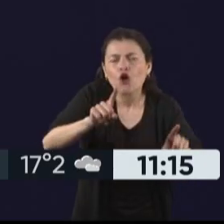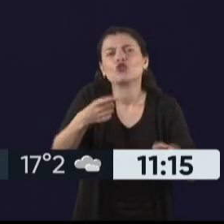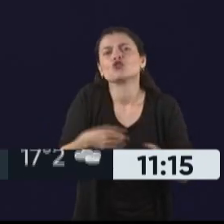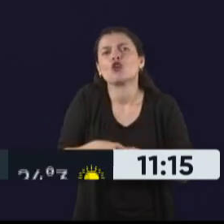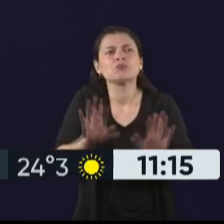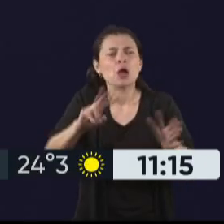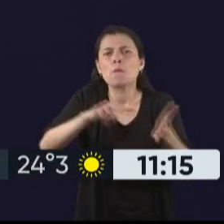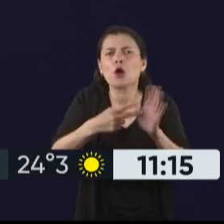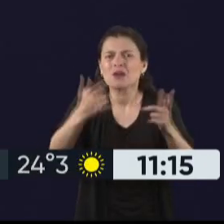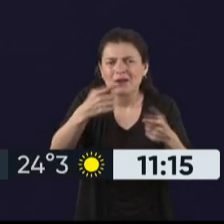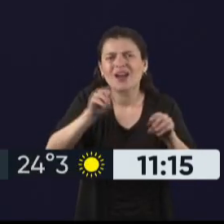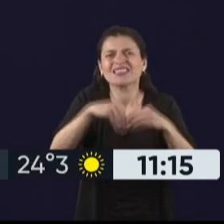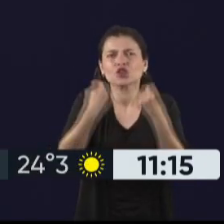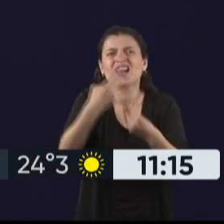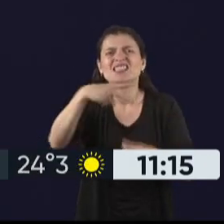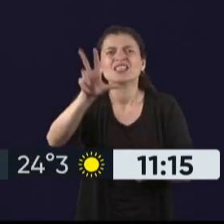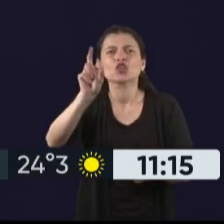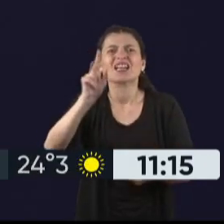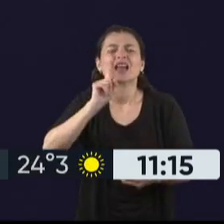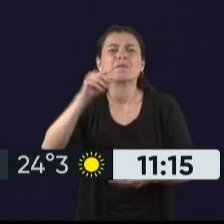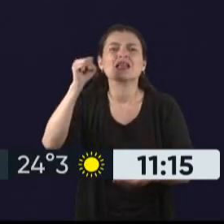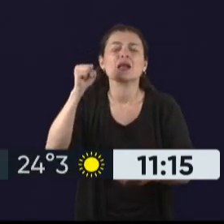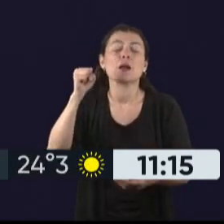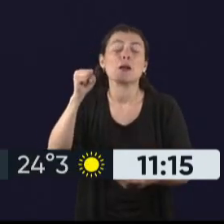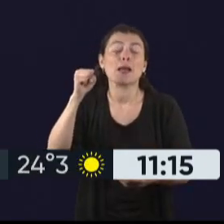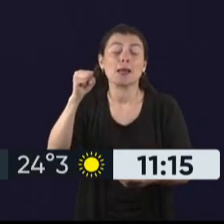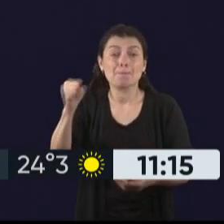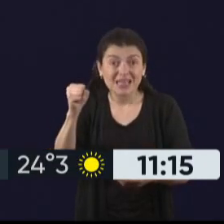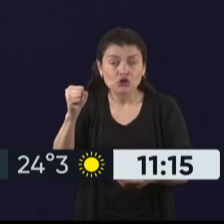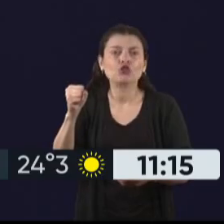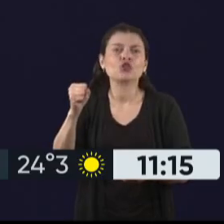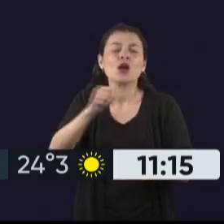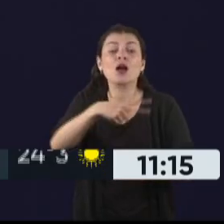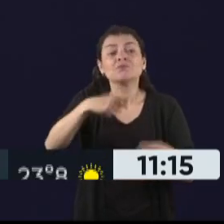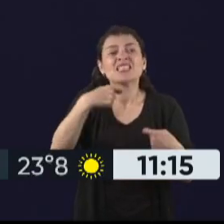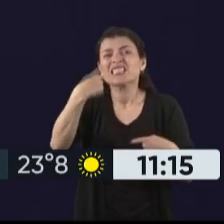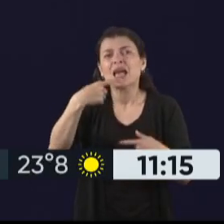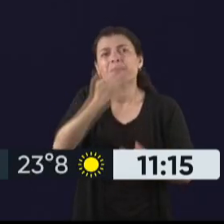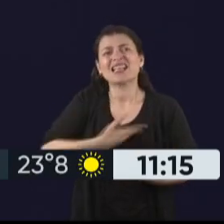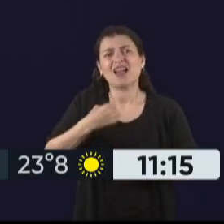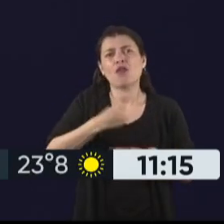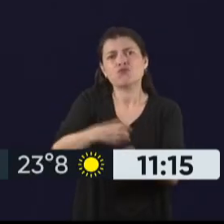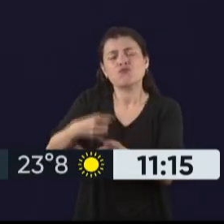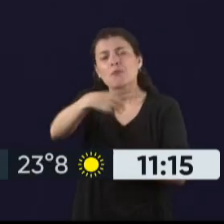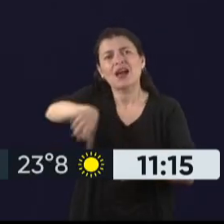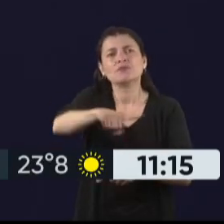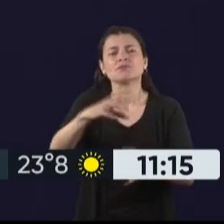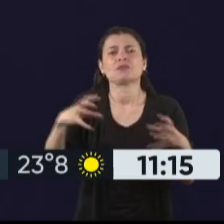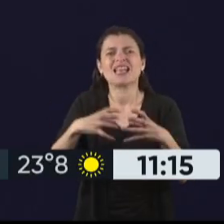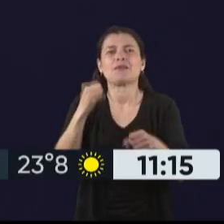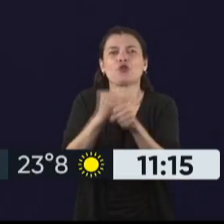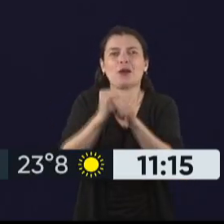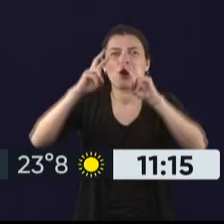aportes mensuales de 130.000 pesos en promedio que recibían para desarrollar los proyectos de investigación científica y